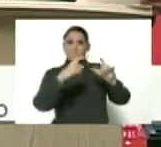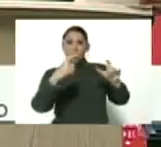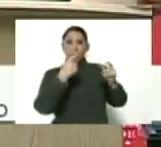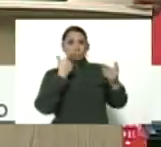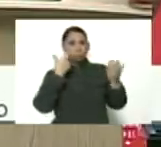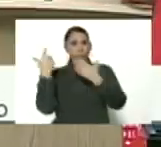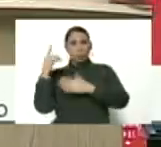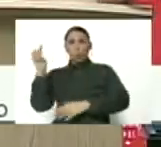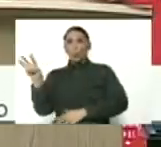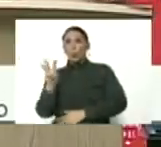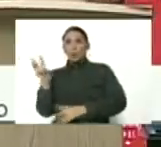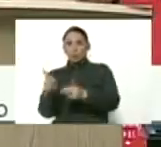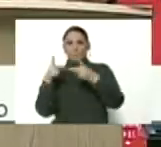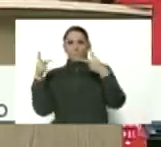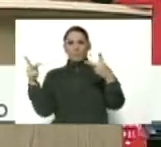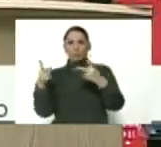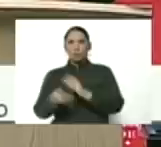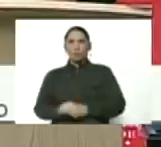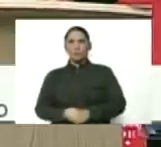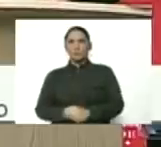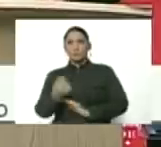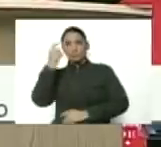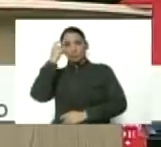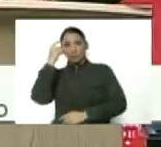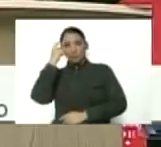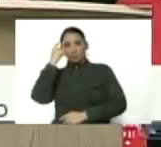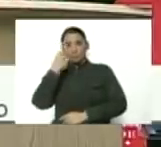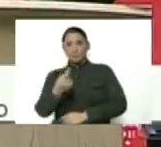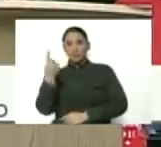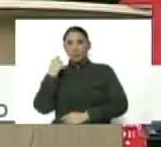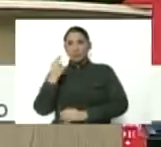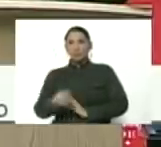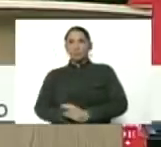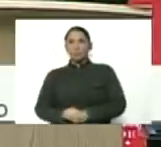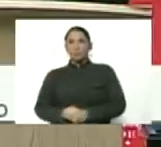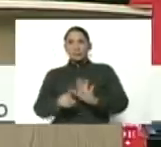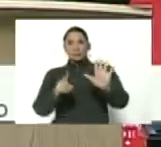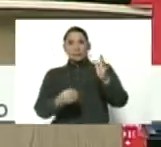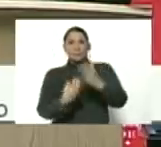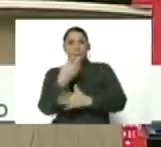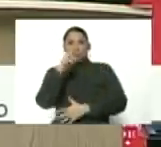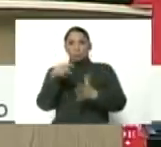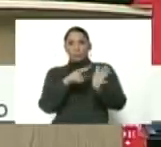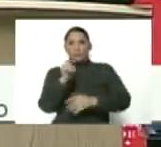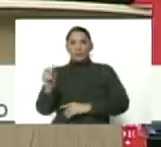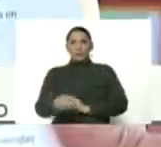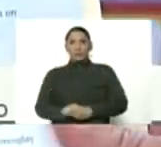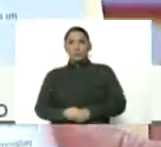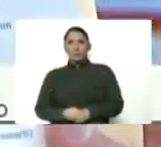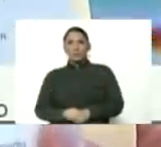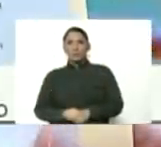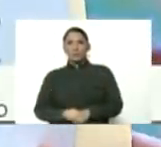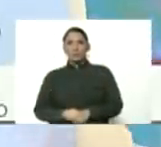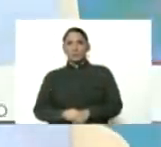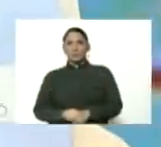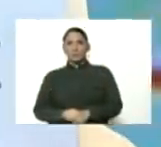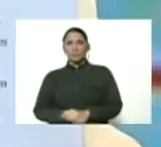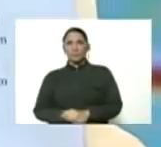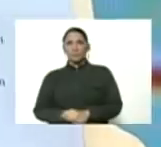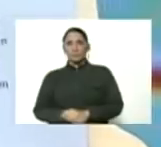de The Washington Post del día de ayer, 6 de mayo de 2020, de